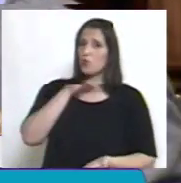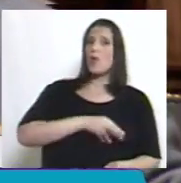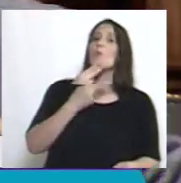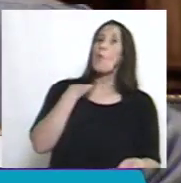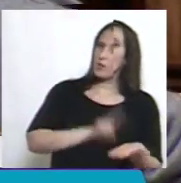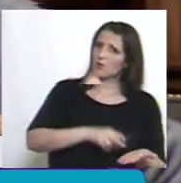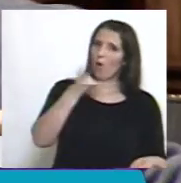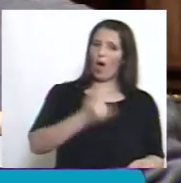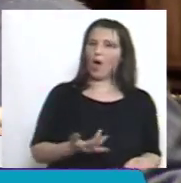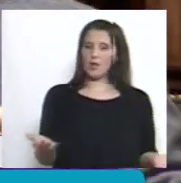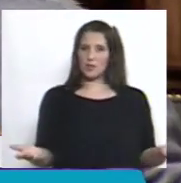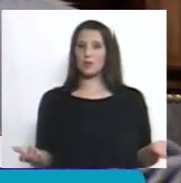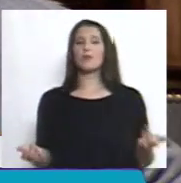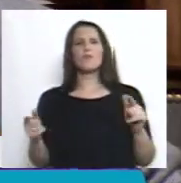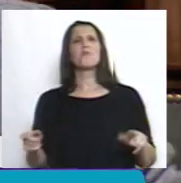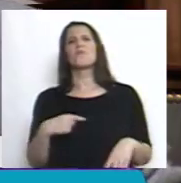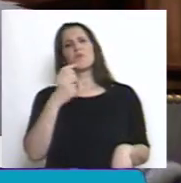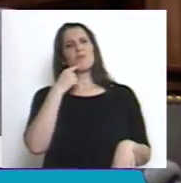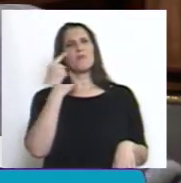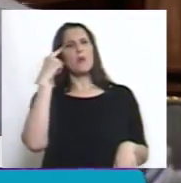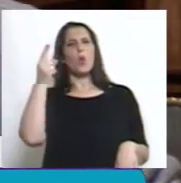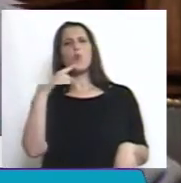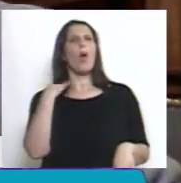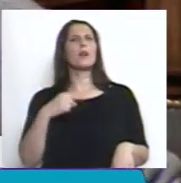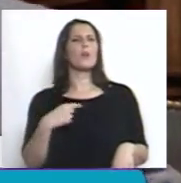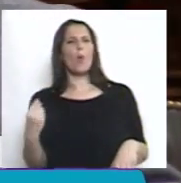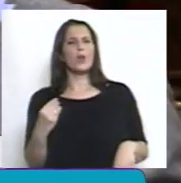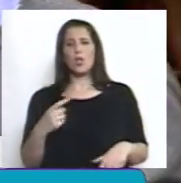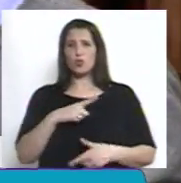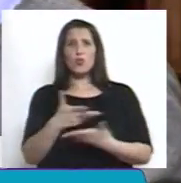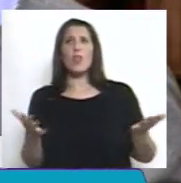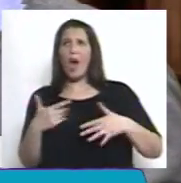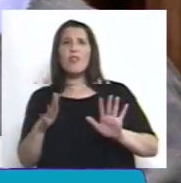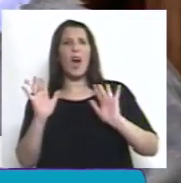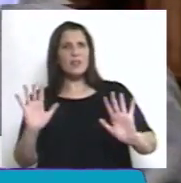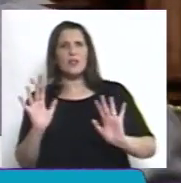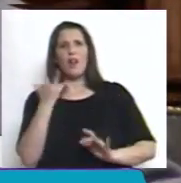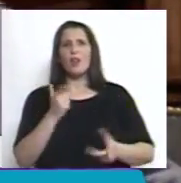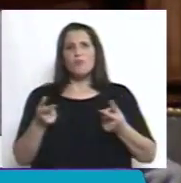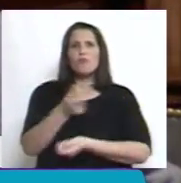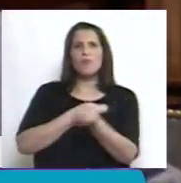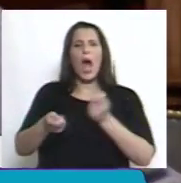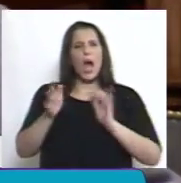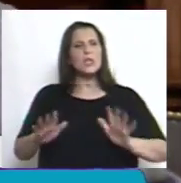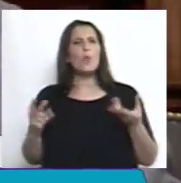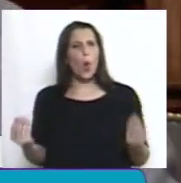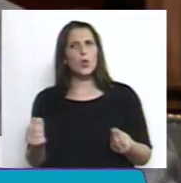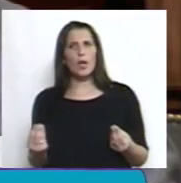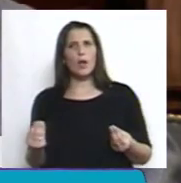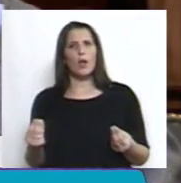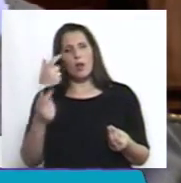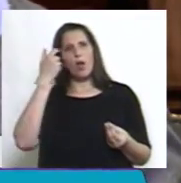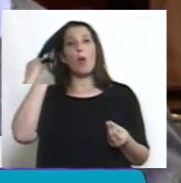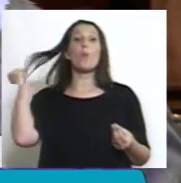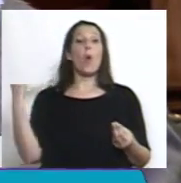esto causa la inflación. Y hay que preguntarse por qué una sociedad elige esta manera de financiarse. Porque esto es una manera de financiarse donde no hay que